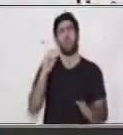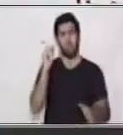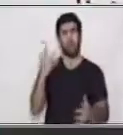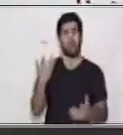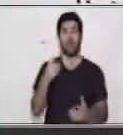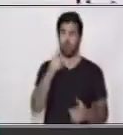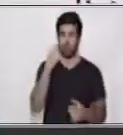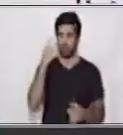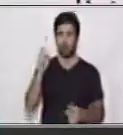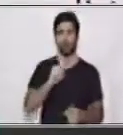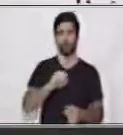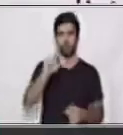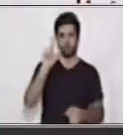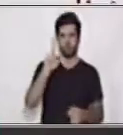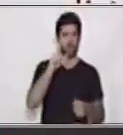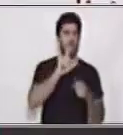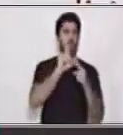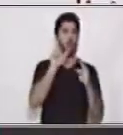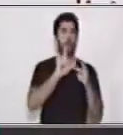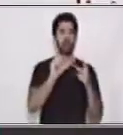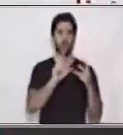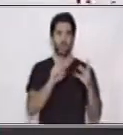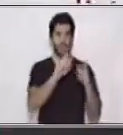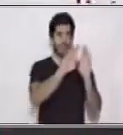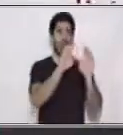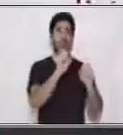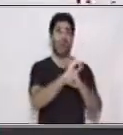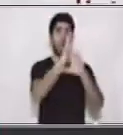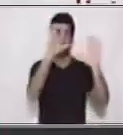antónimos. ¿Qué palabras antónimas ves tú ahí?